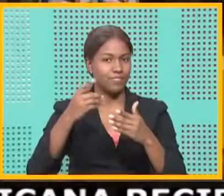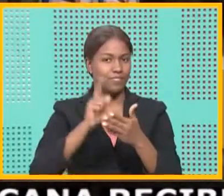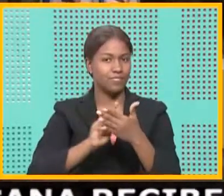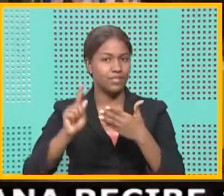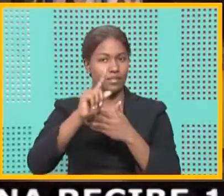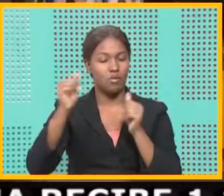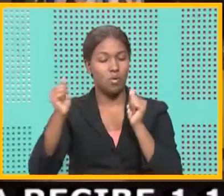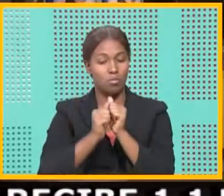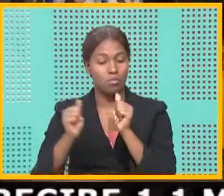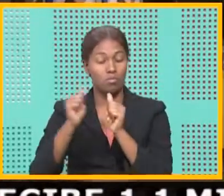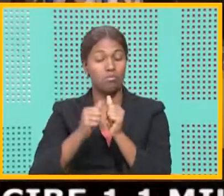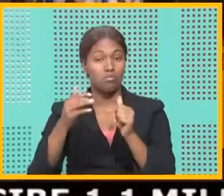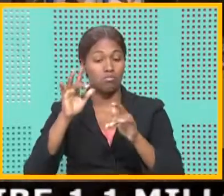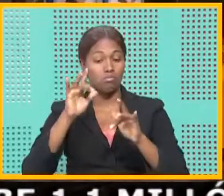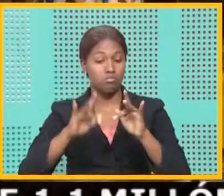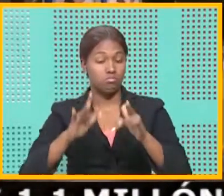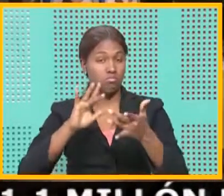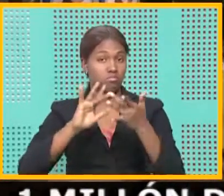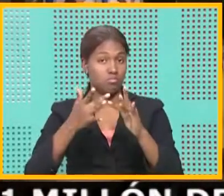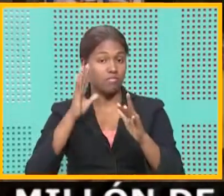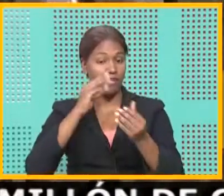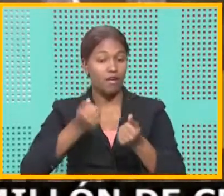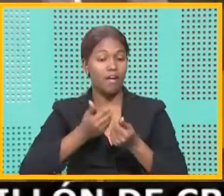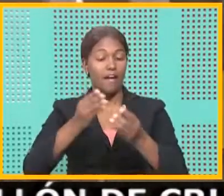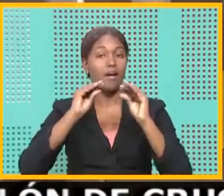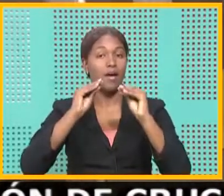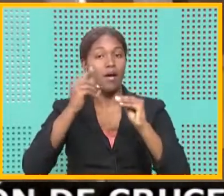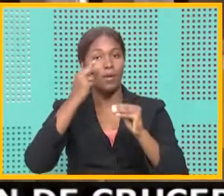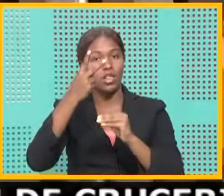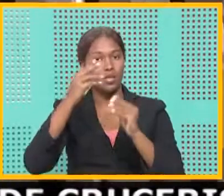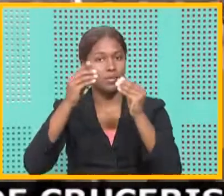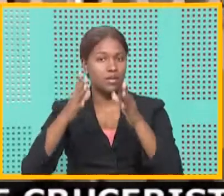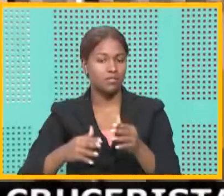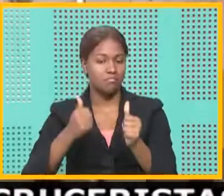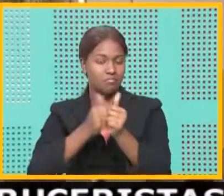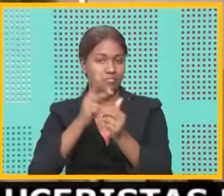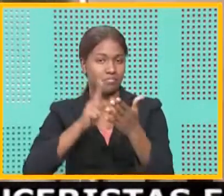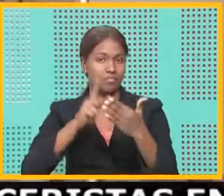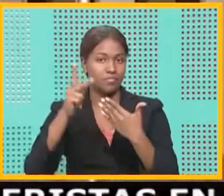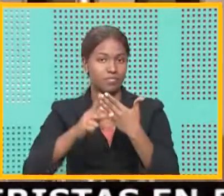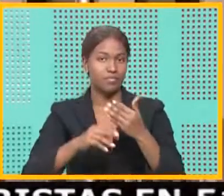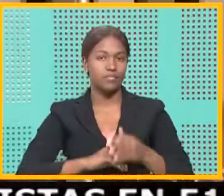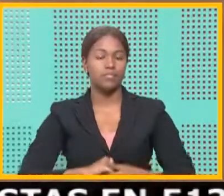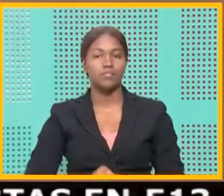de acompañantes de manera virtual que serán impartidos por los tutores del programa.